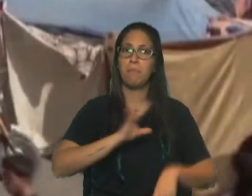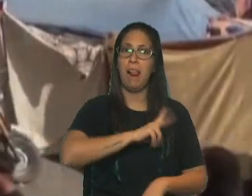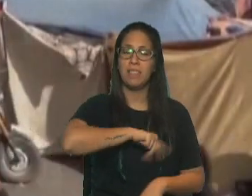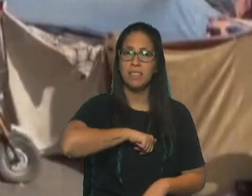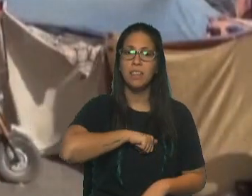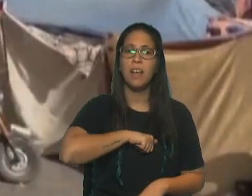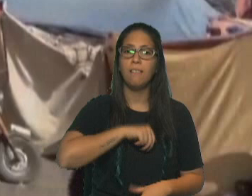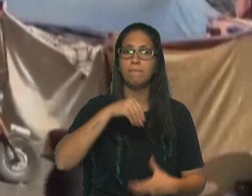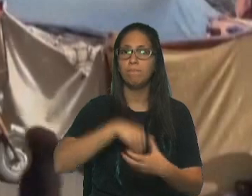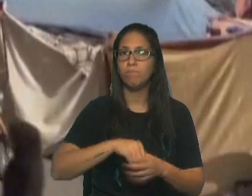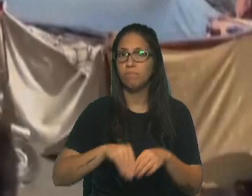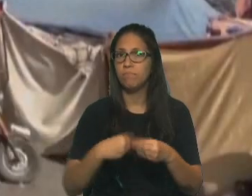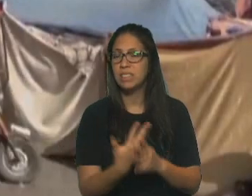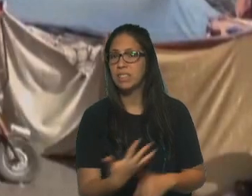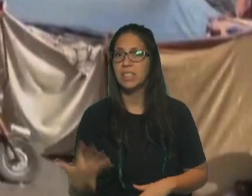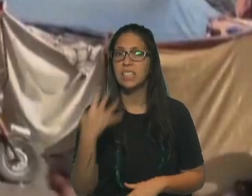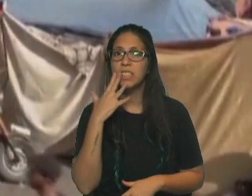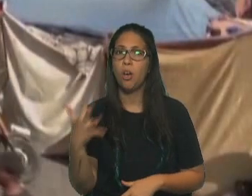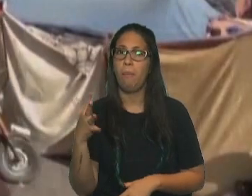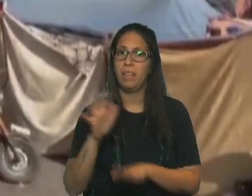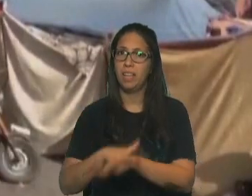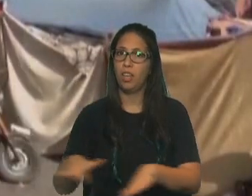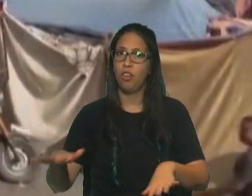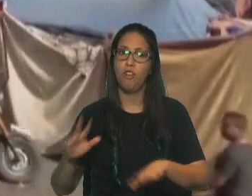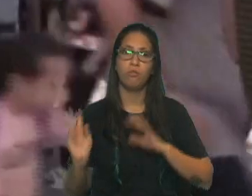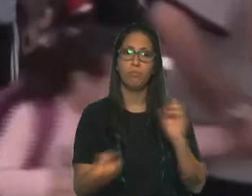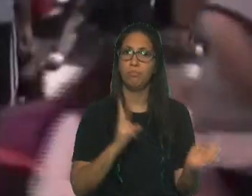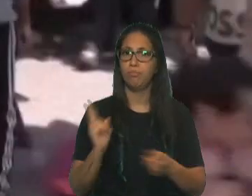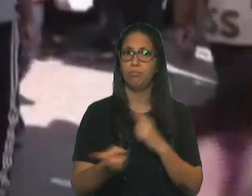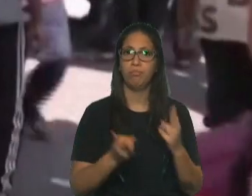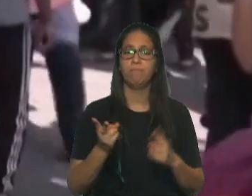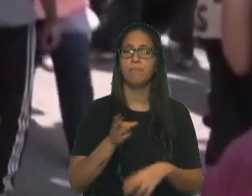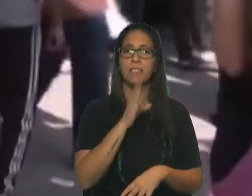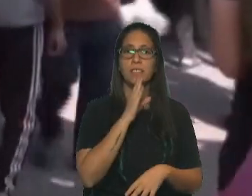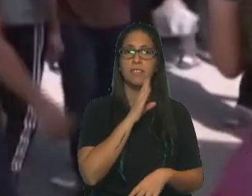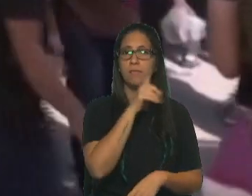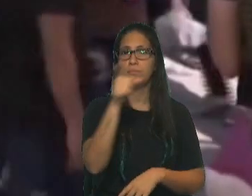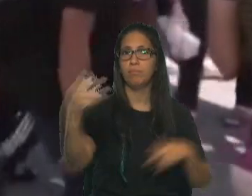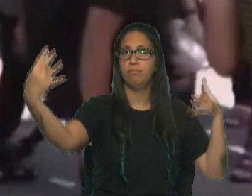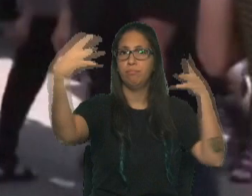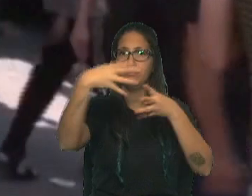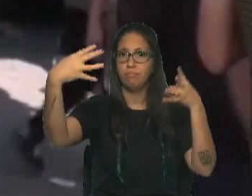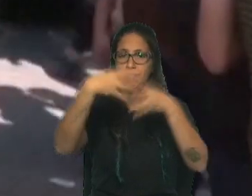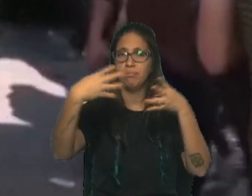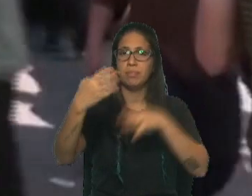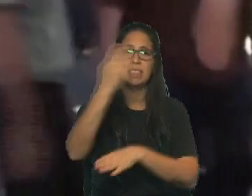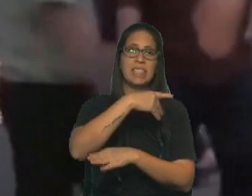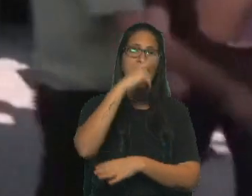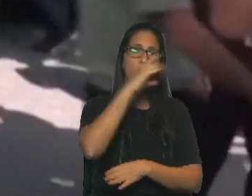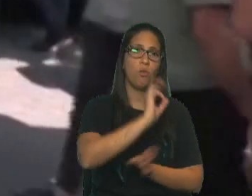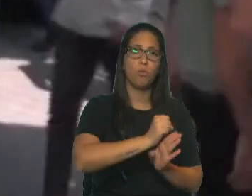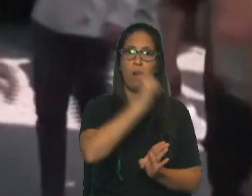entre ellos 5.000 niños y niñas, murieron en ataques israelíes contra la franja desde el 7 de